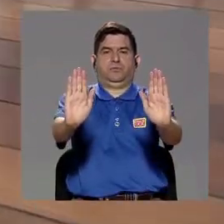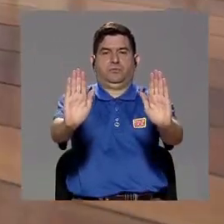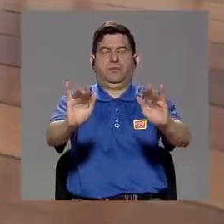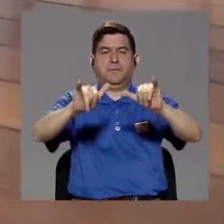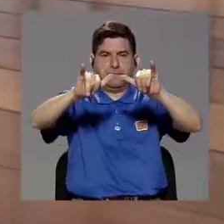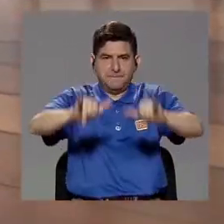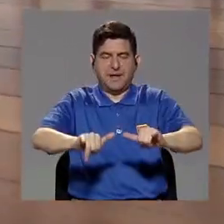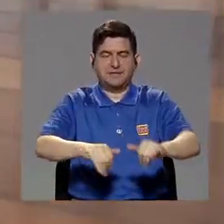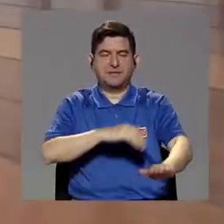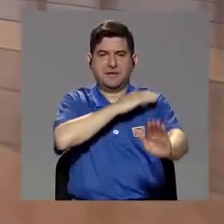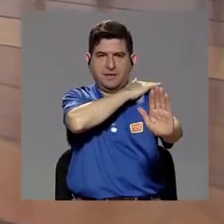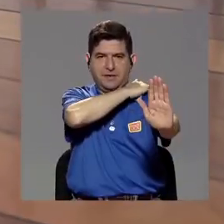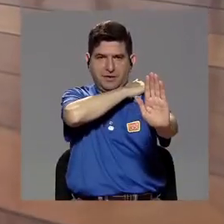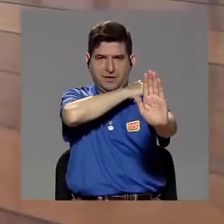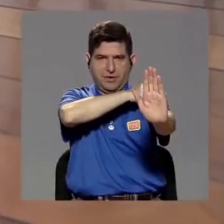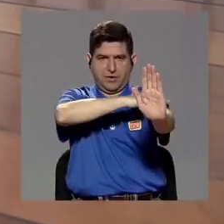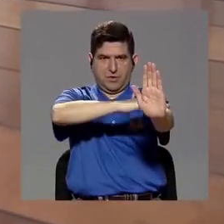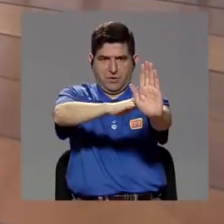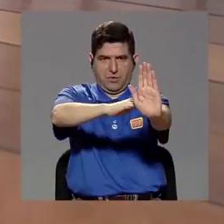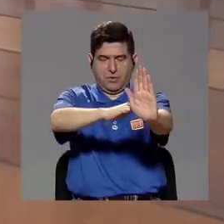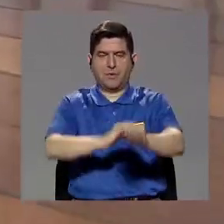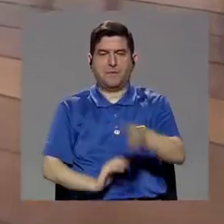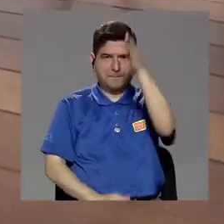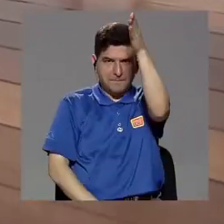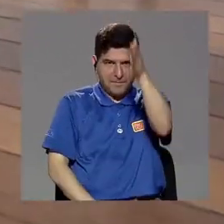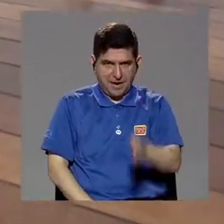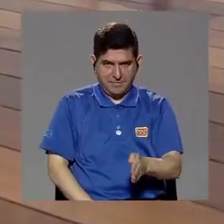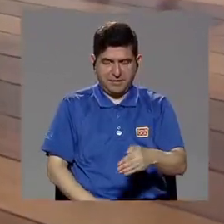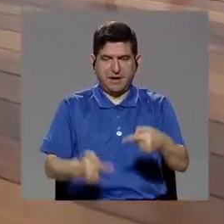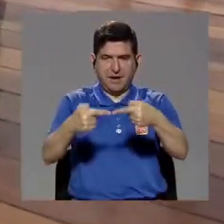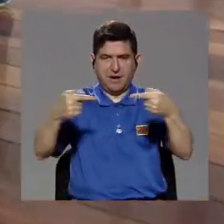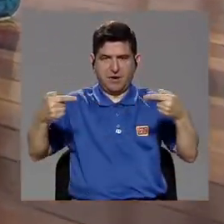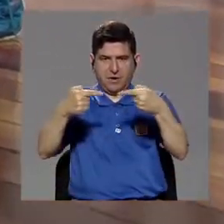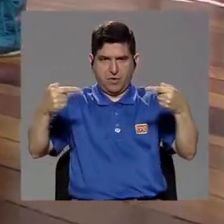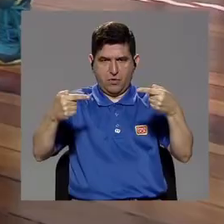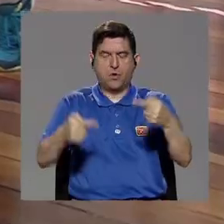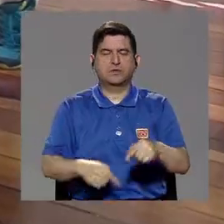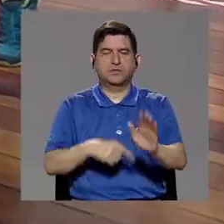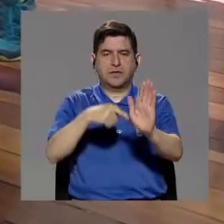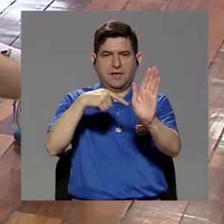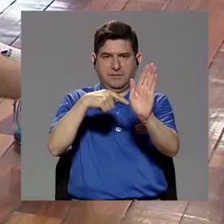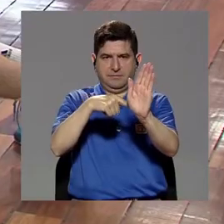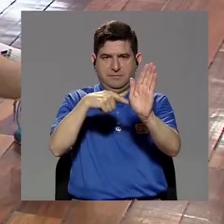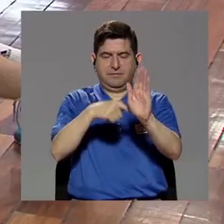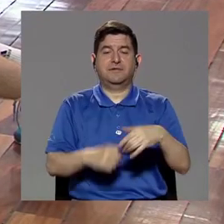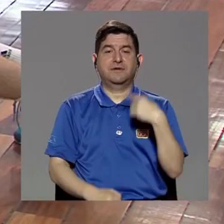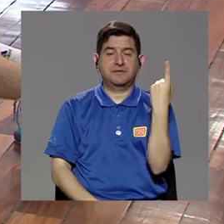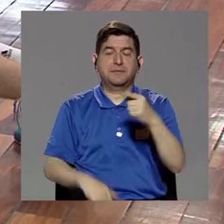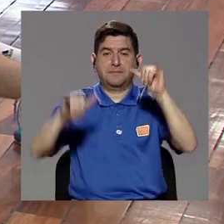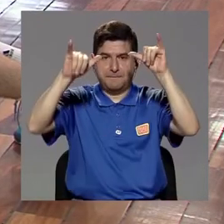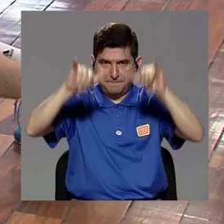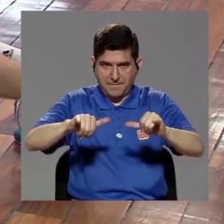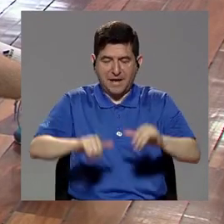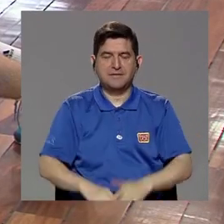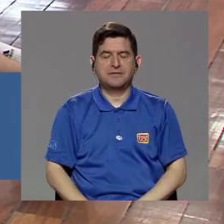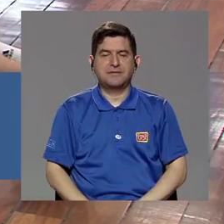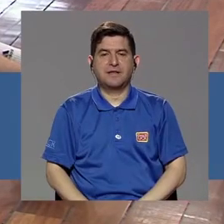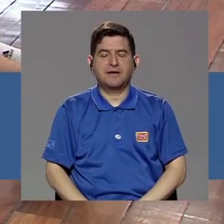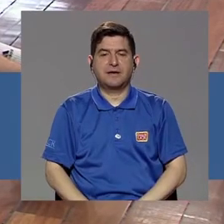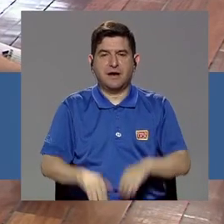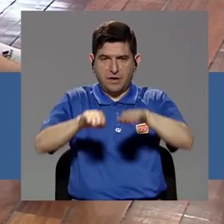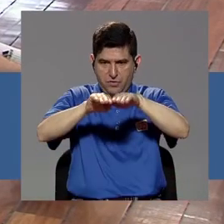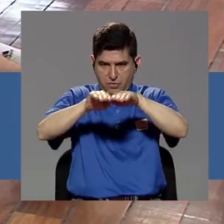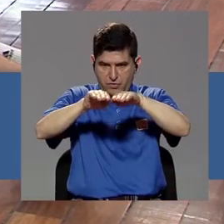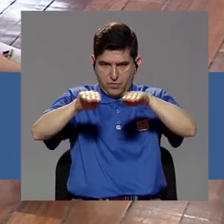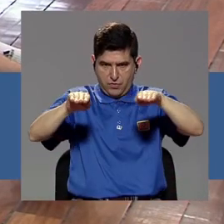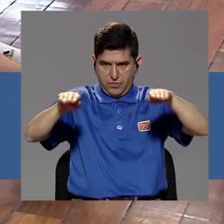hombros, manteniendo siempre el hombro alineado verticalmente contra nuestras muñecas. Siempre vamos a mantener una